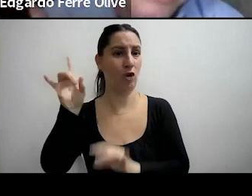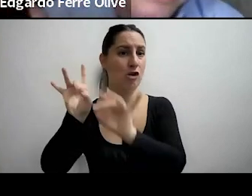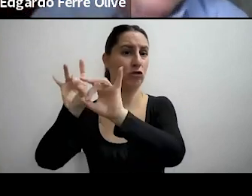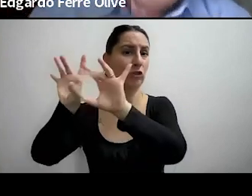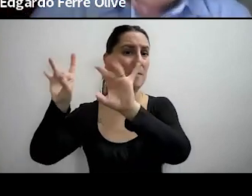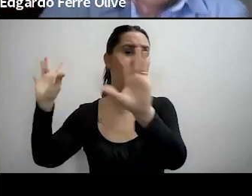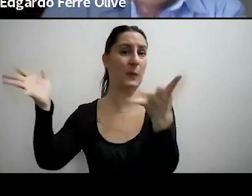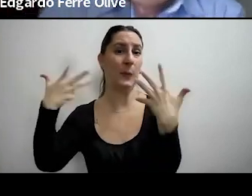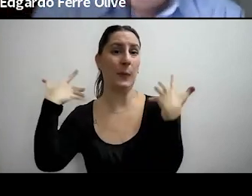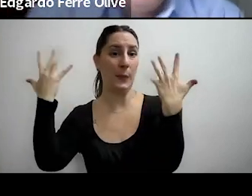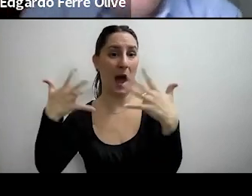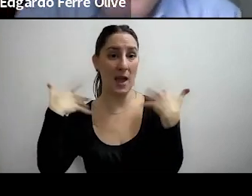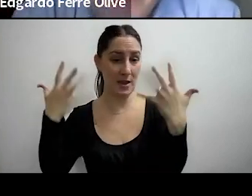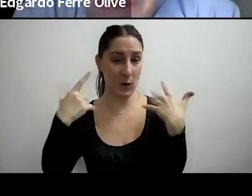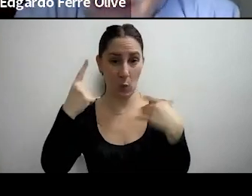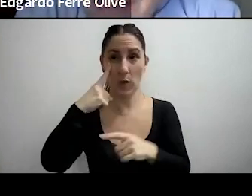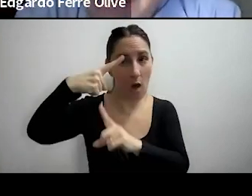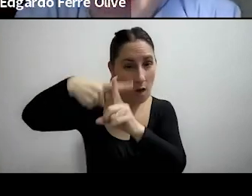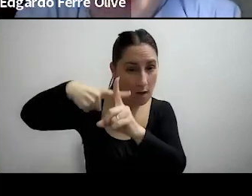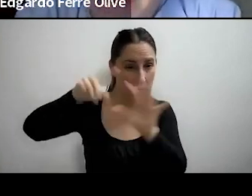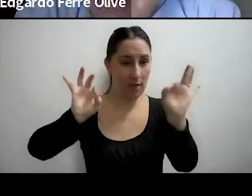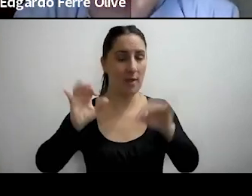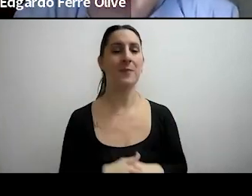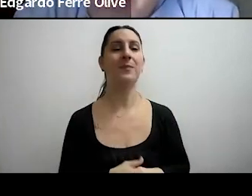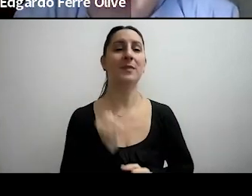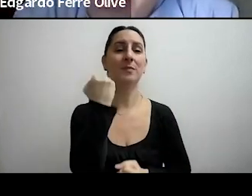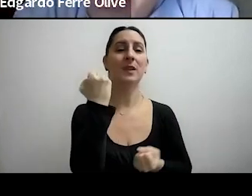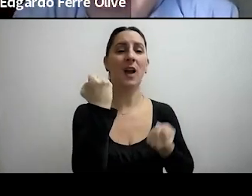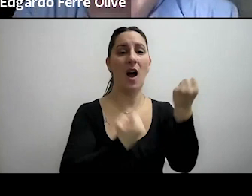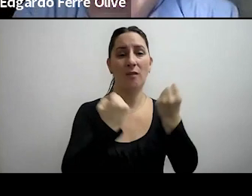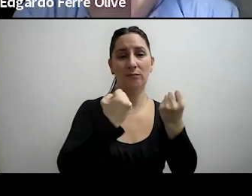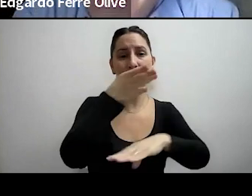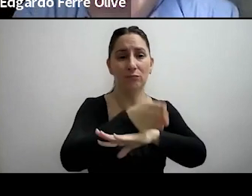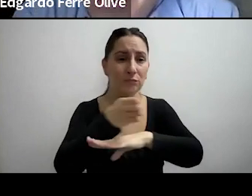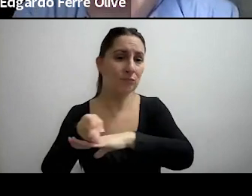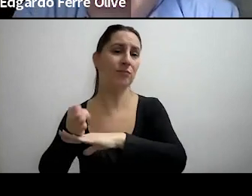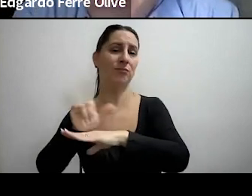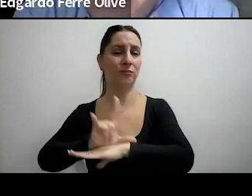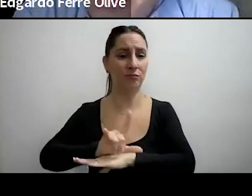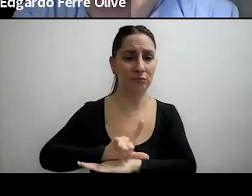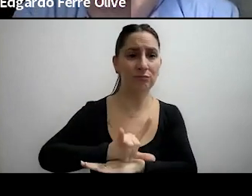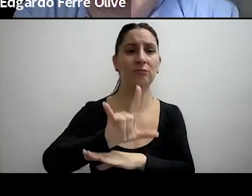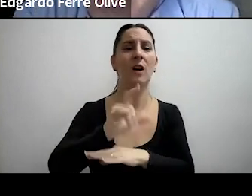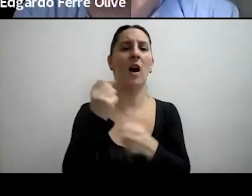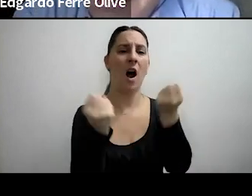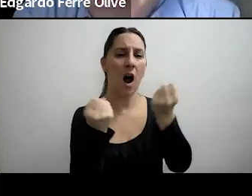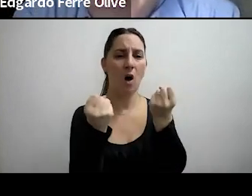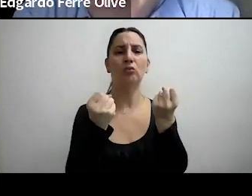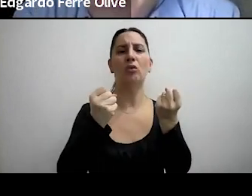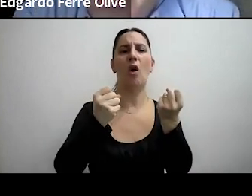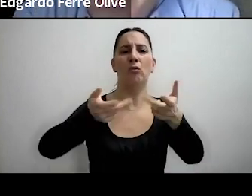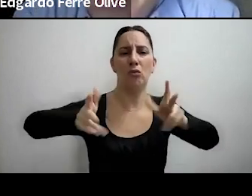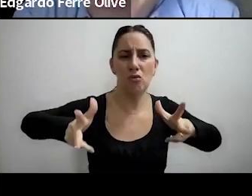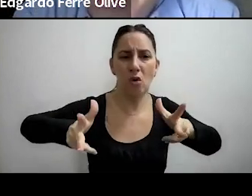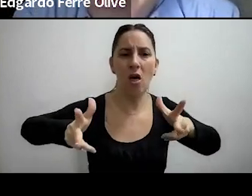por emisiones, la medición de los mismos. El tema de los vehículos, un tema muy importante, la cilindrada del vehículo, qué tipo de vehículo. Estamos